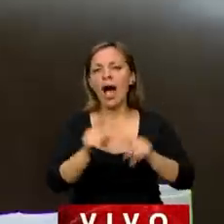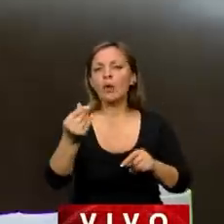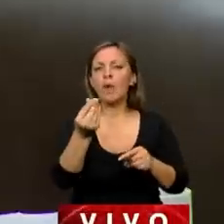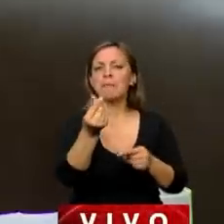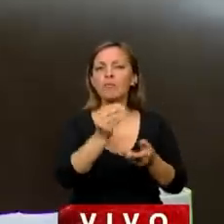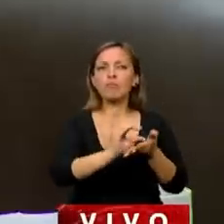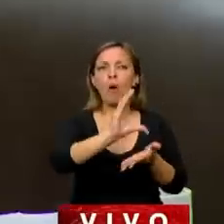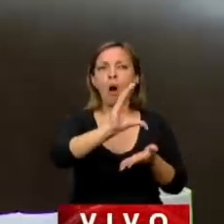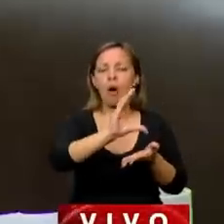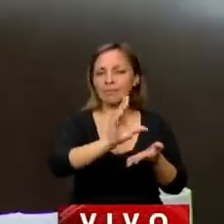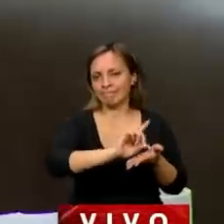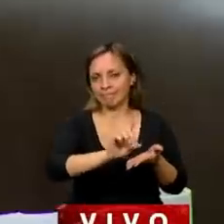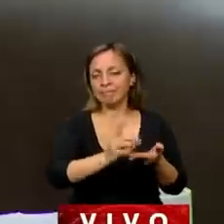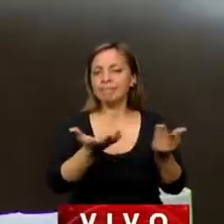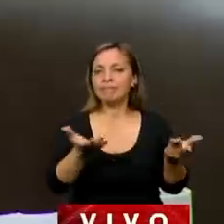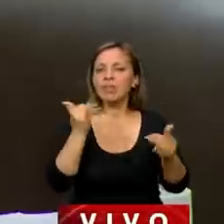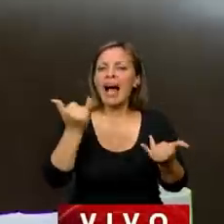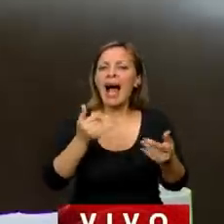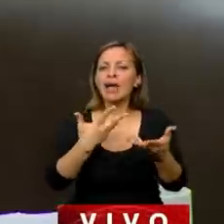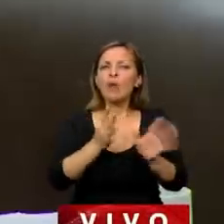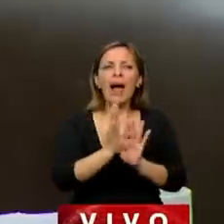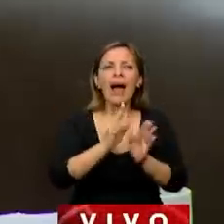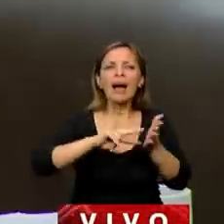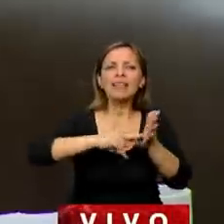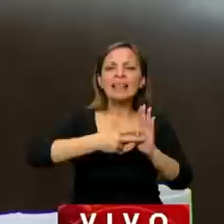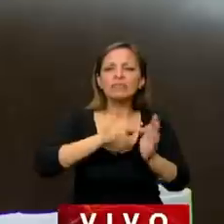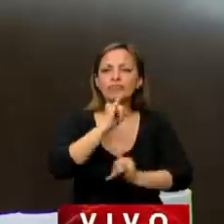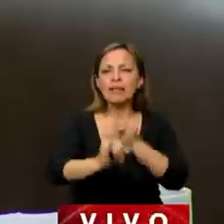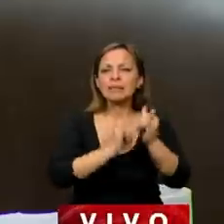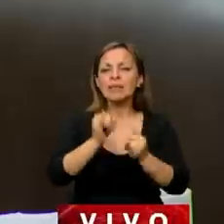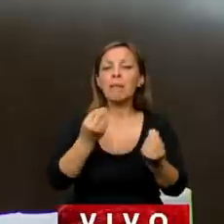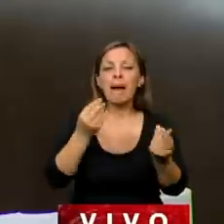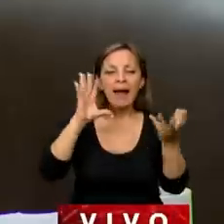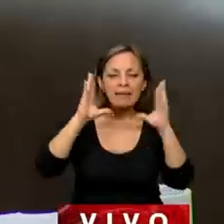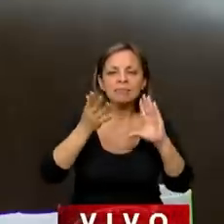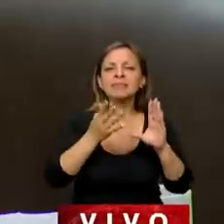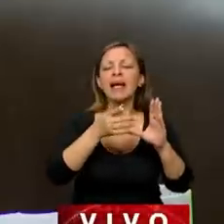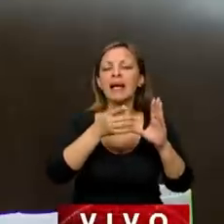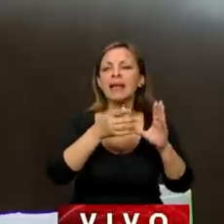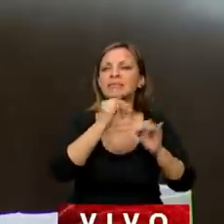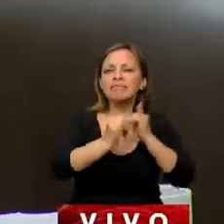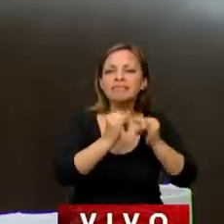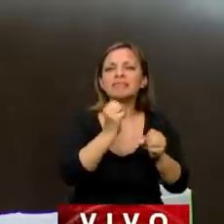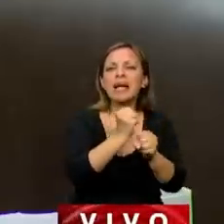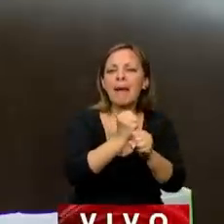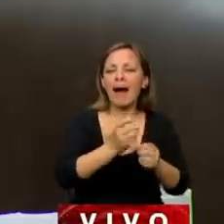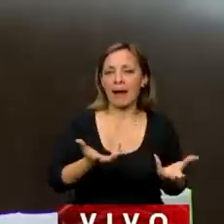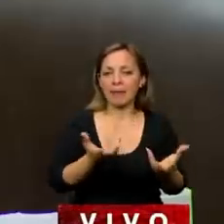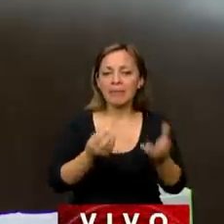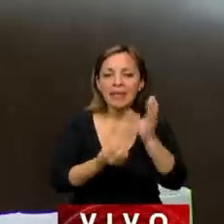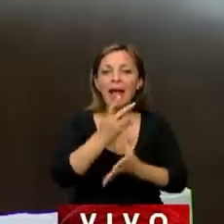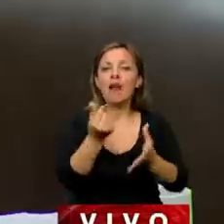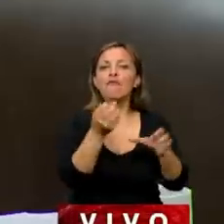ahí, al menos hay una definición política de trabajar la prevención y de justamente generar el Fondo de